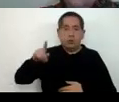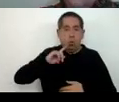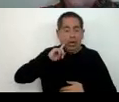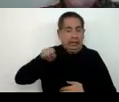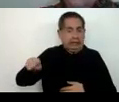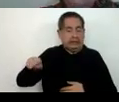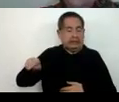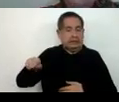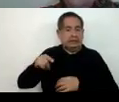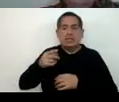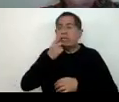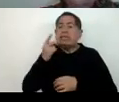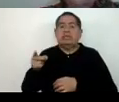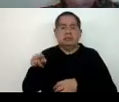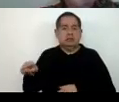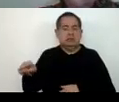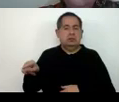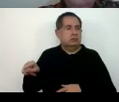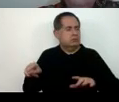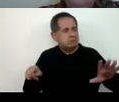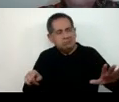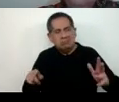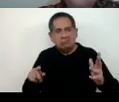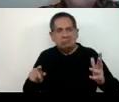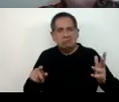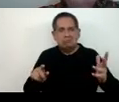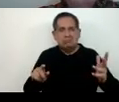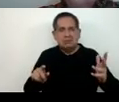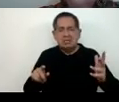ellas generalmente son